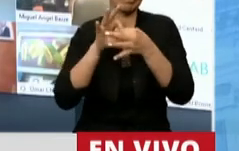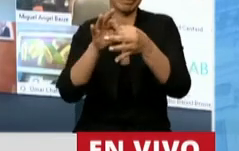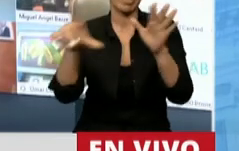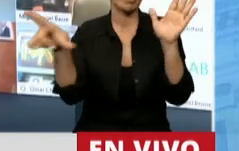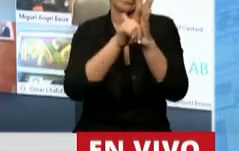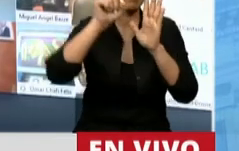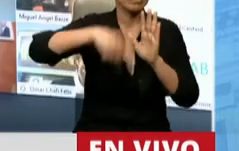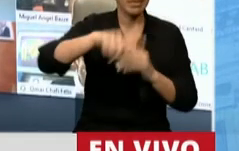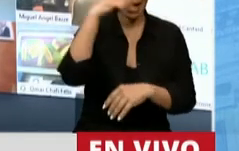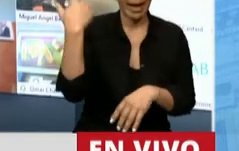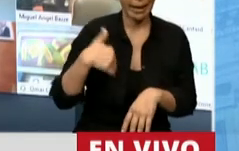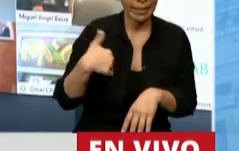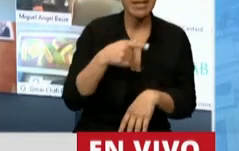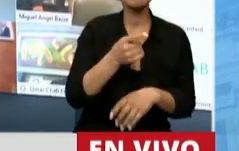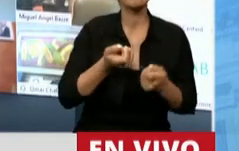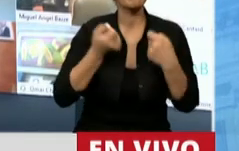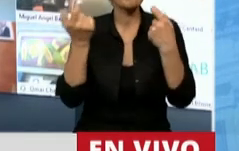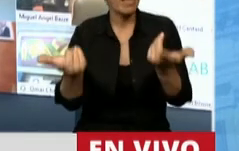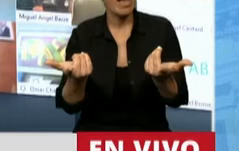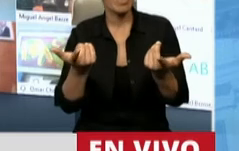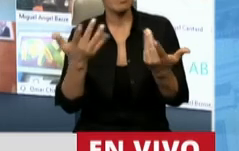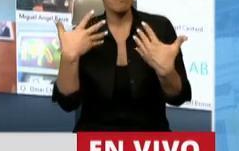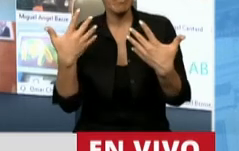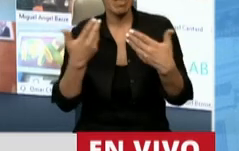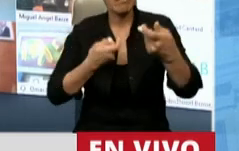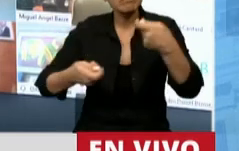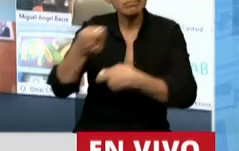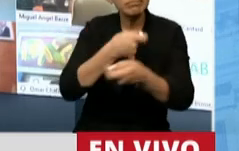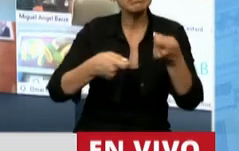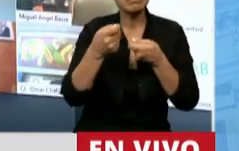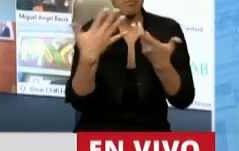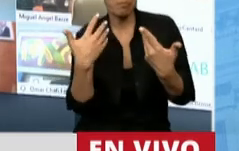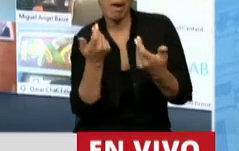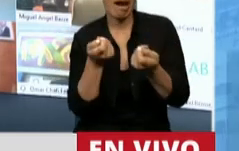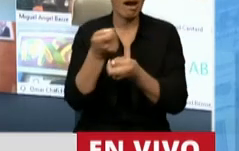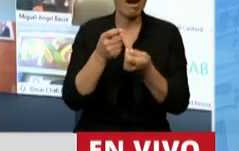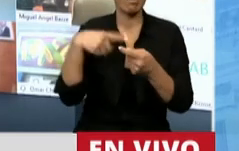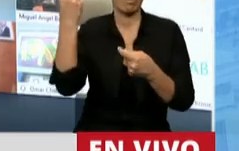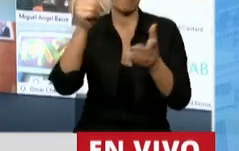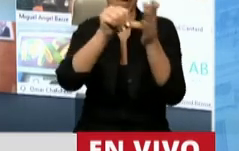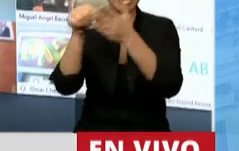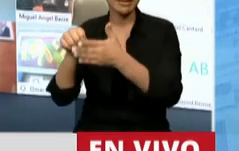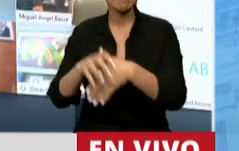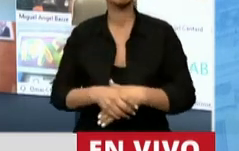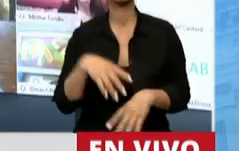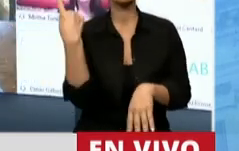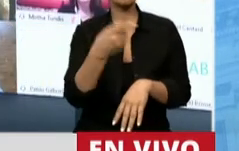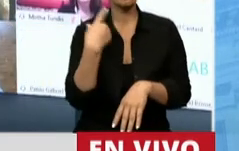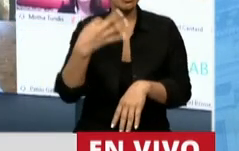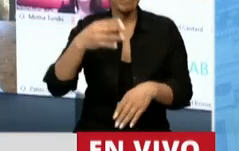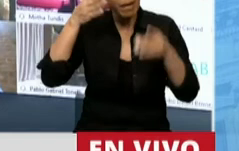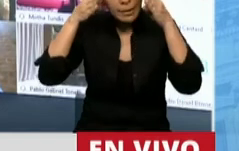legislación nacional les permite acceder en condiciones favorables a financiamiento externo. Nosotros tenemos